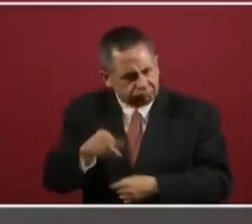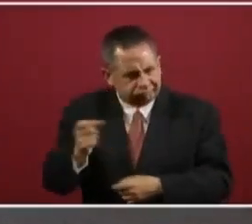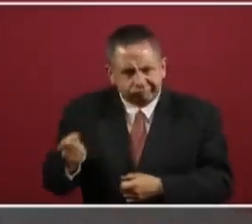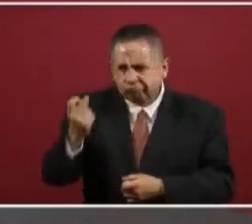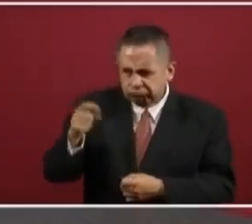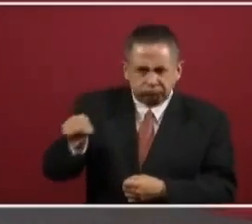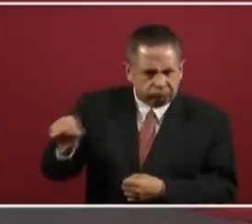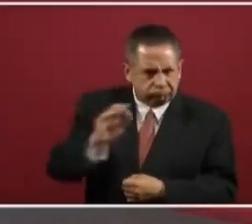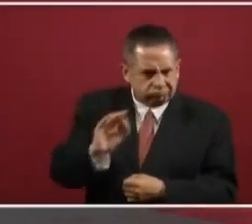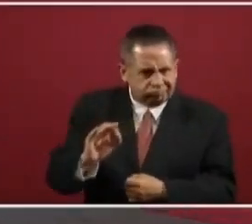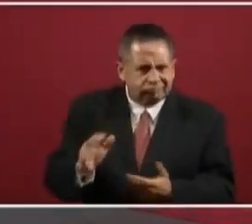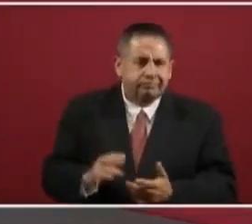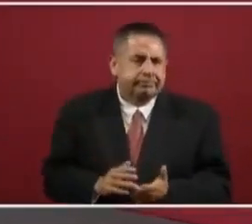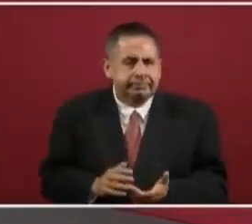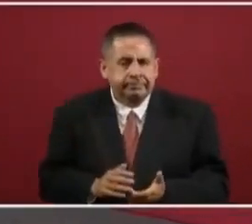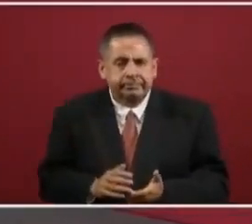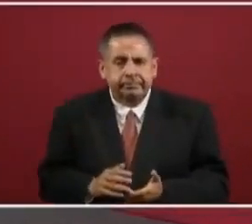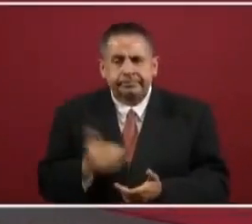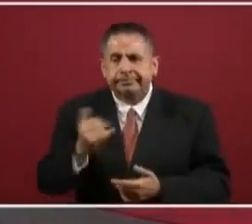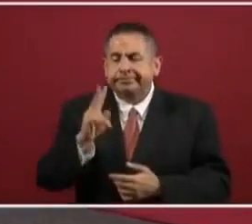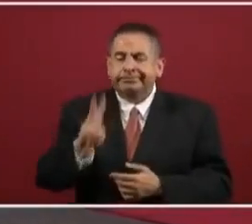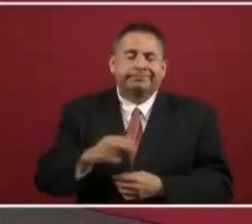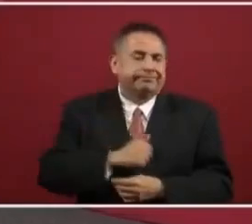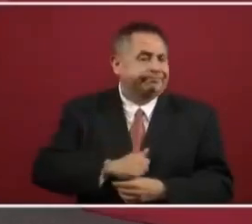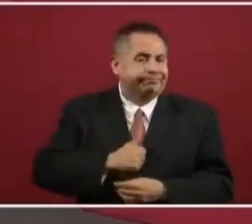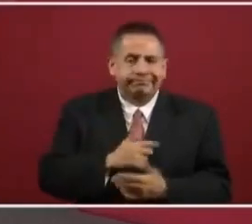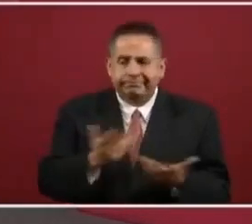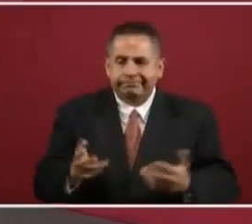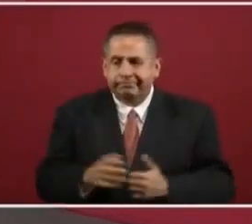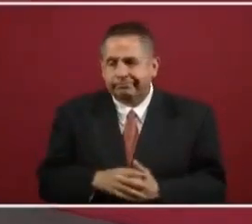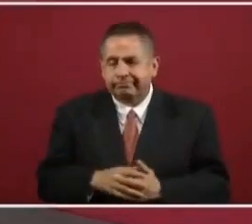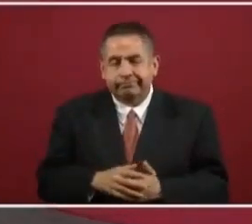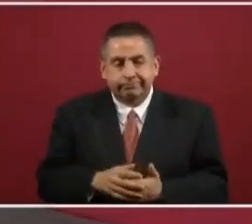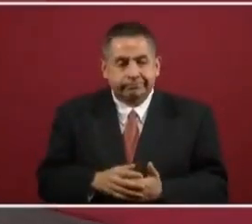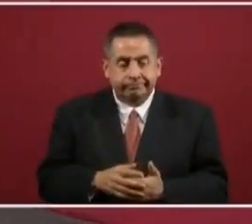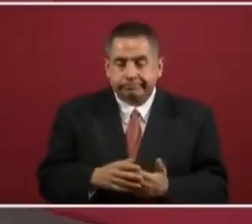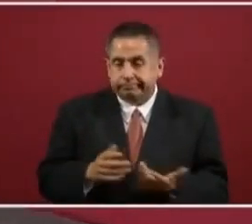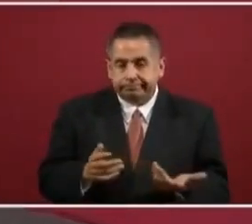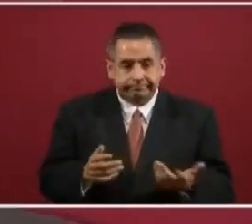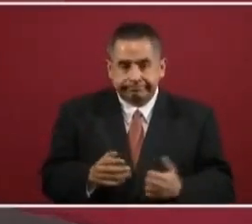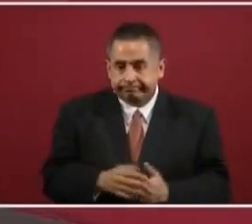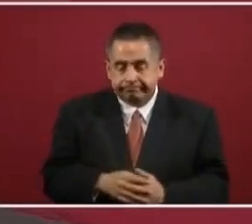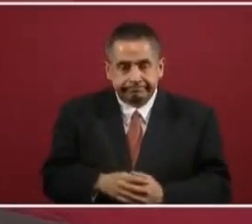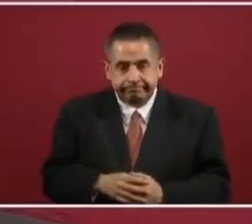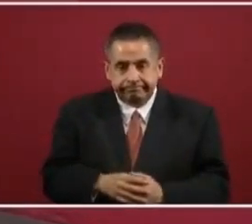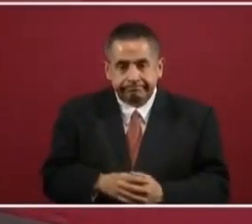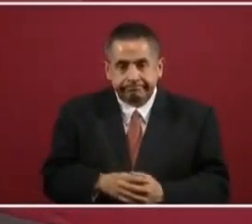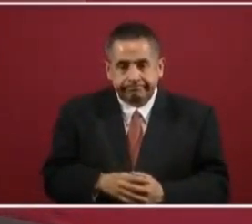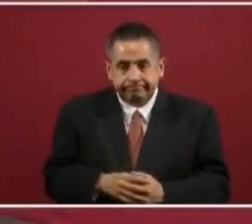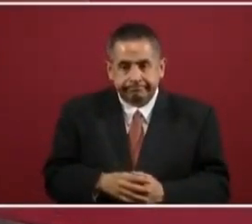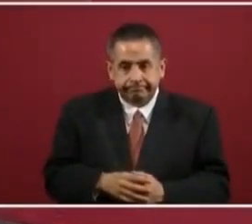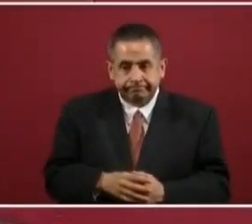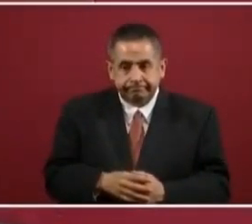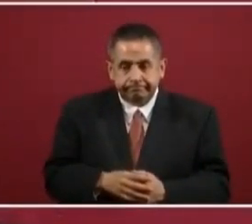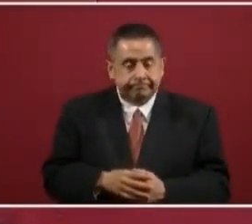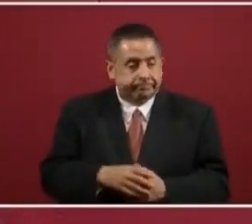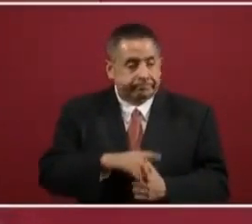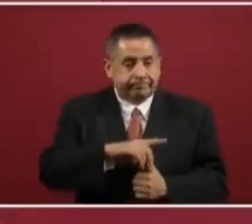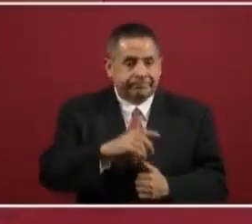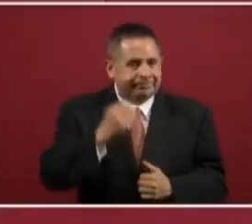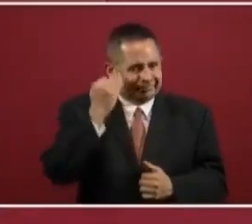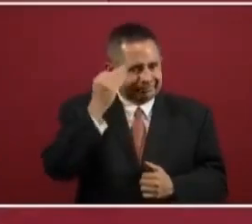íntegra y desgraciadamente en el periodo